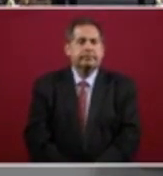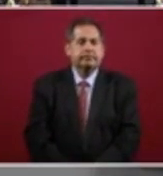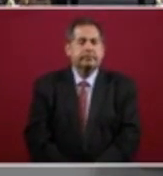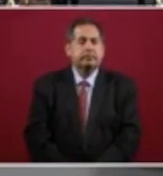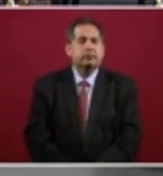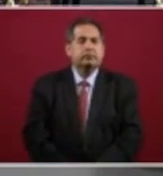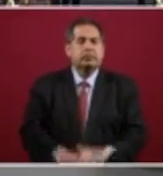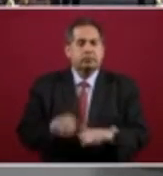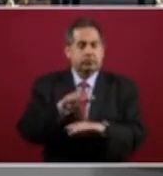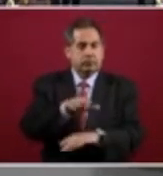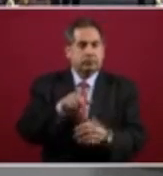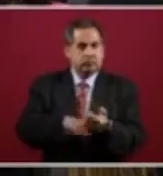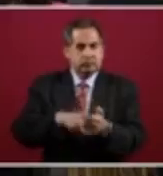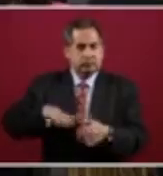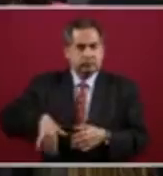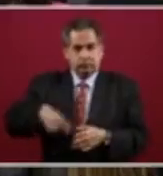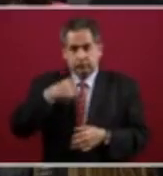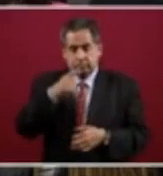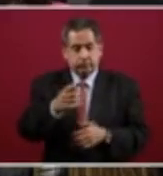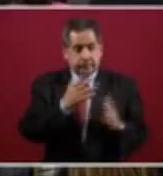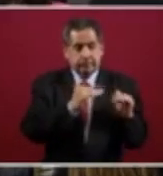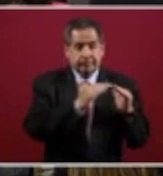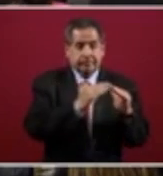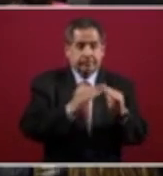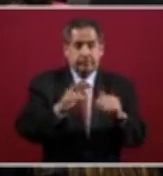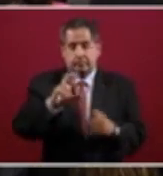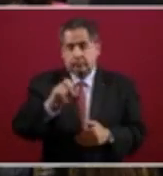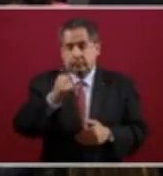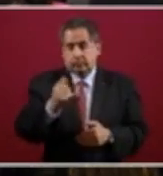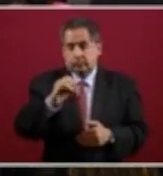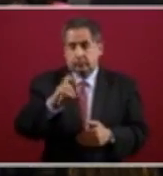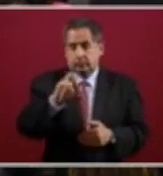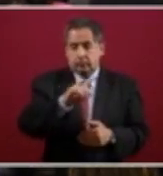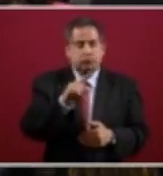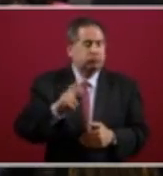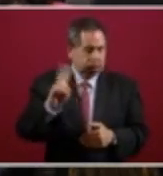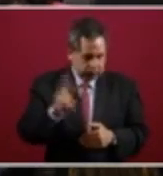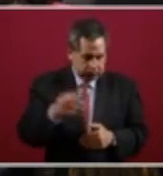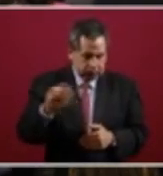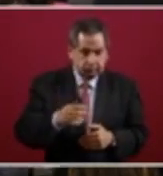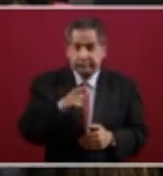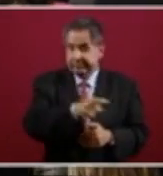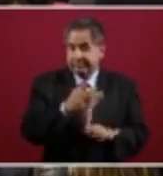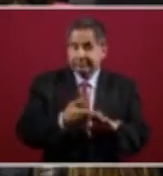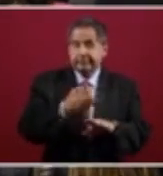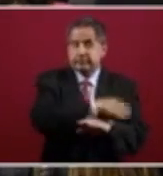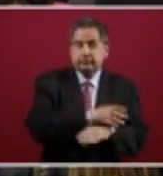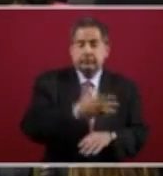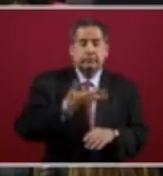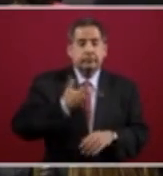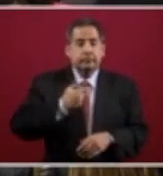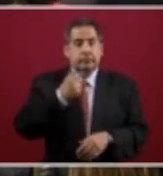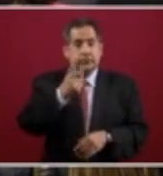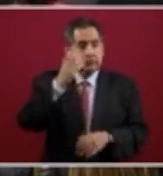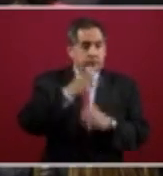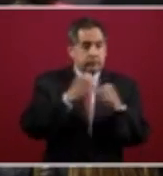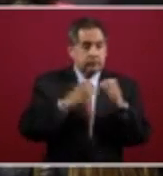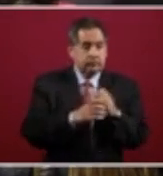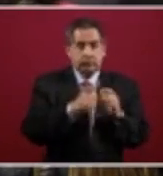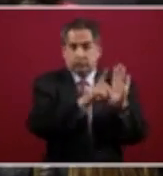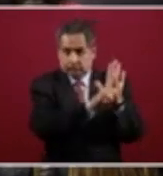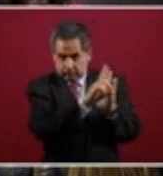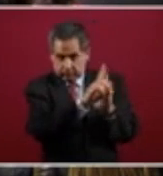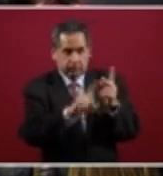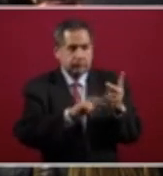Con respecto a lo que comentas de las casas de Rosy Orozco, efectivamente ella contaba con dos inmuebles, un departamento y una